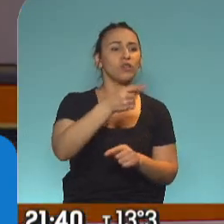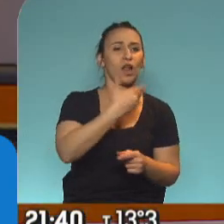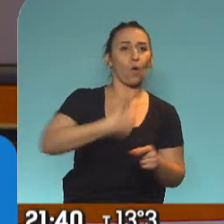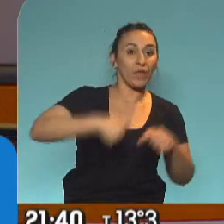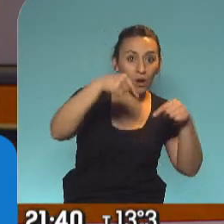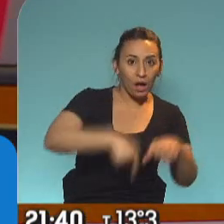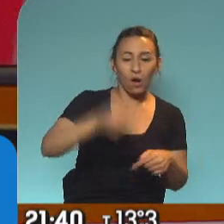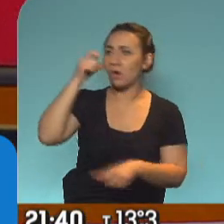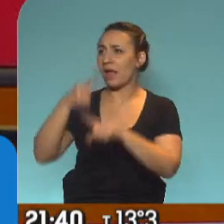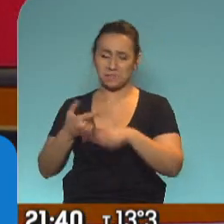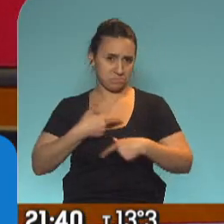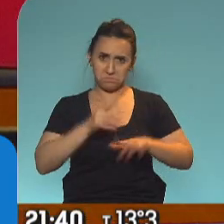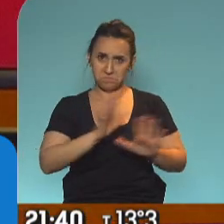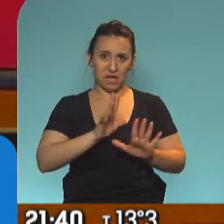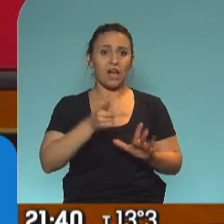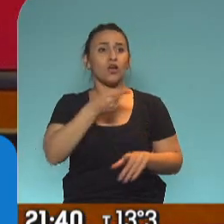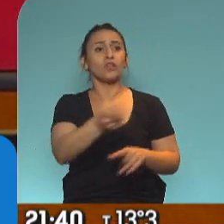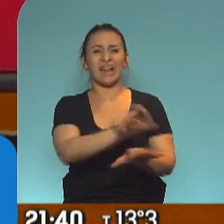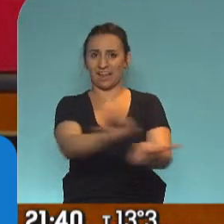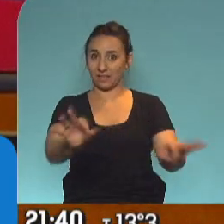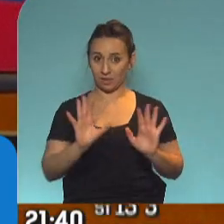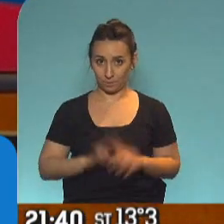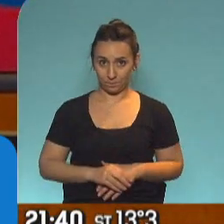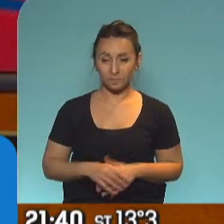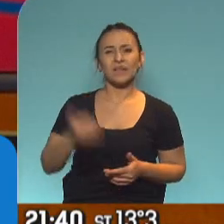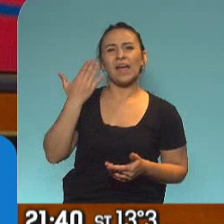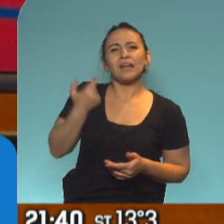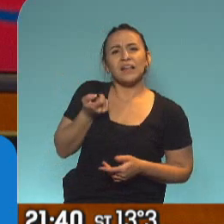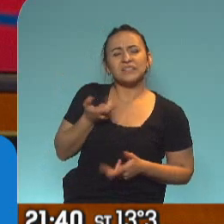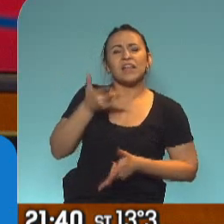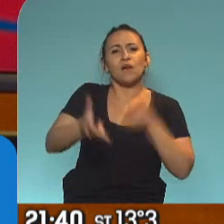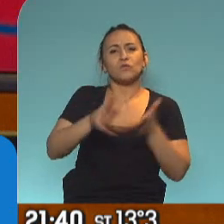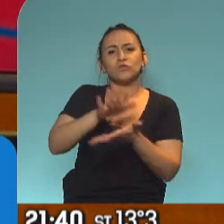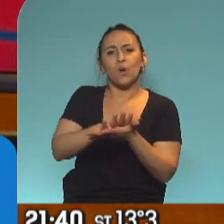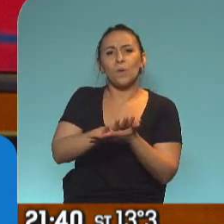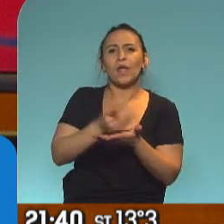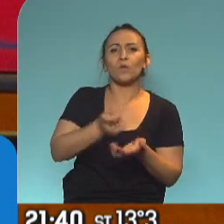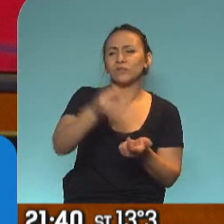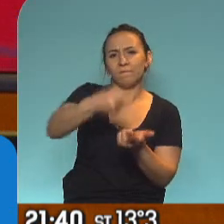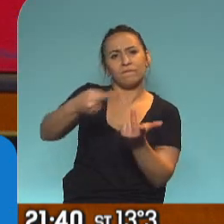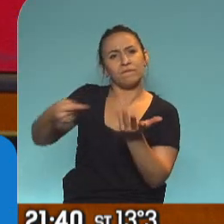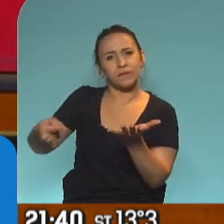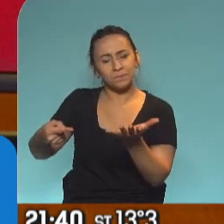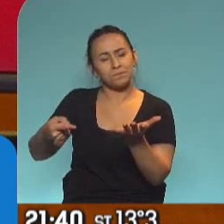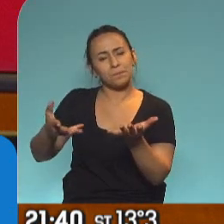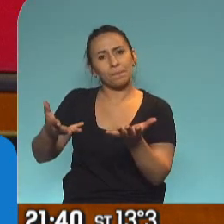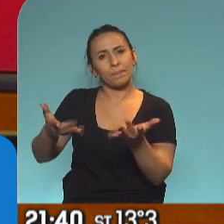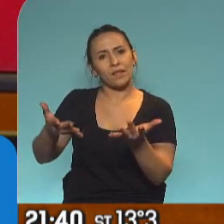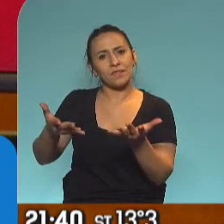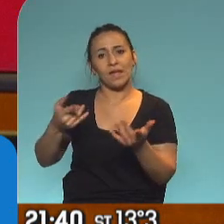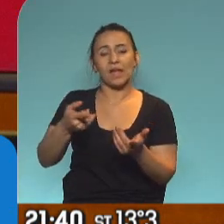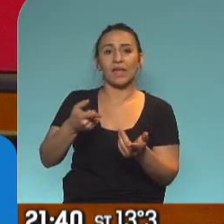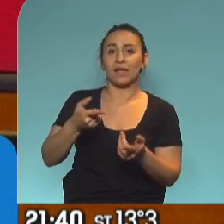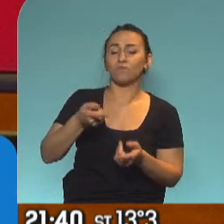esto repasábamos distintas denuncias, distintas causas abiertas a funcionarios de viejos y